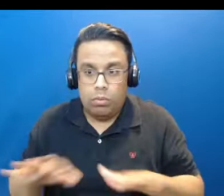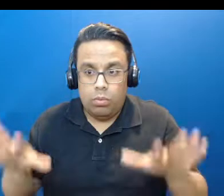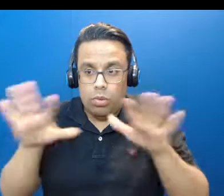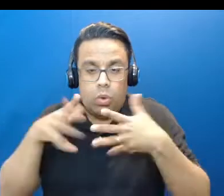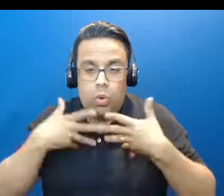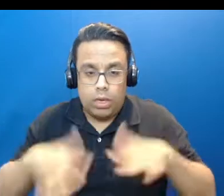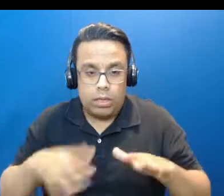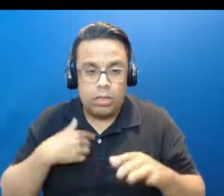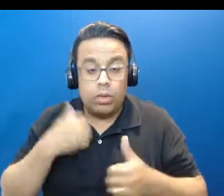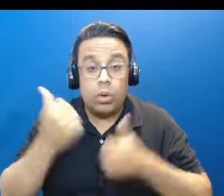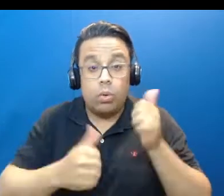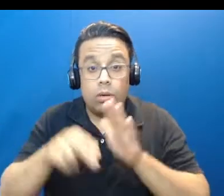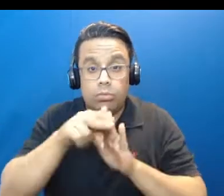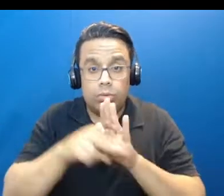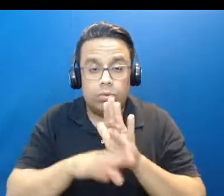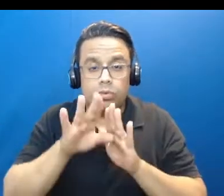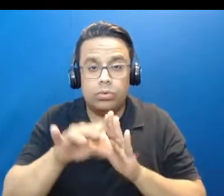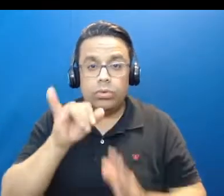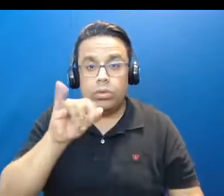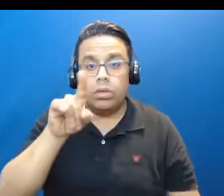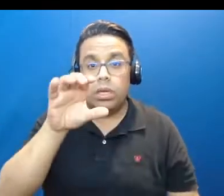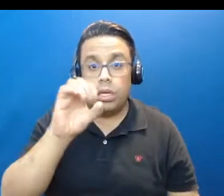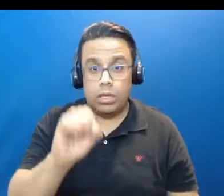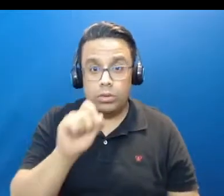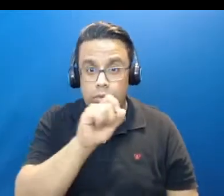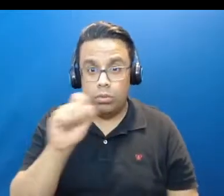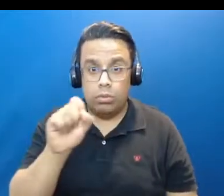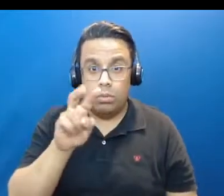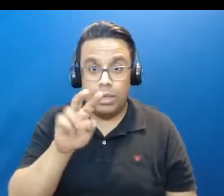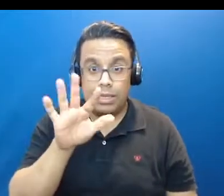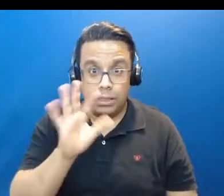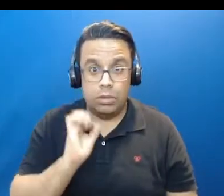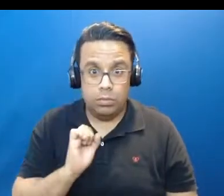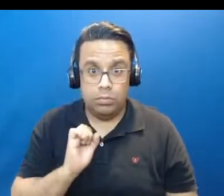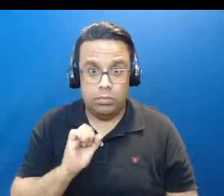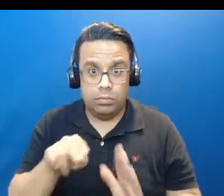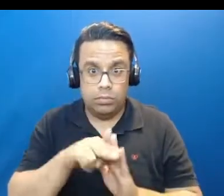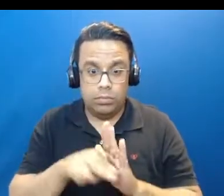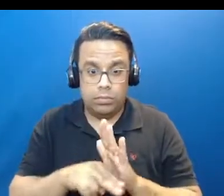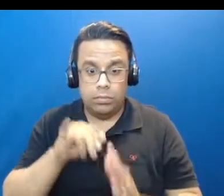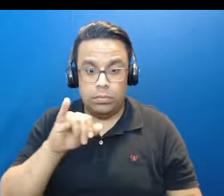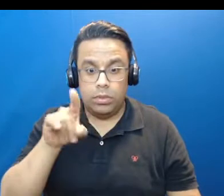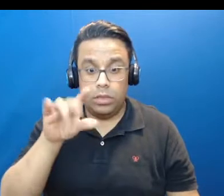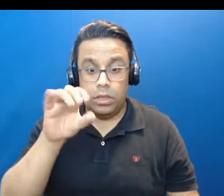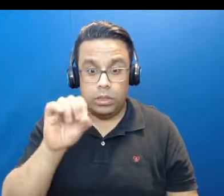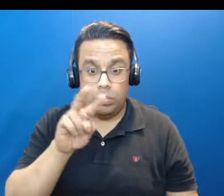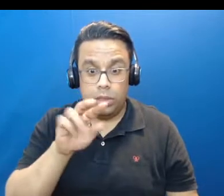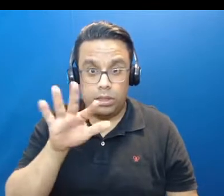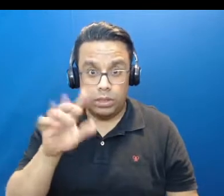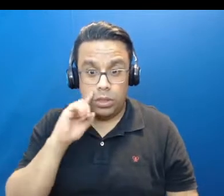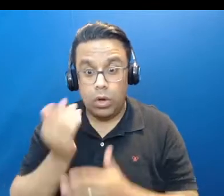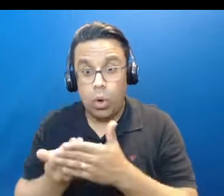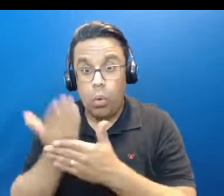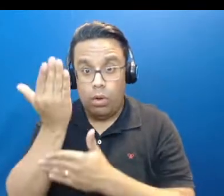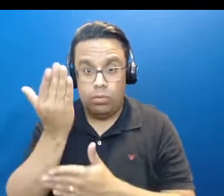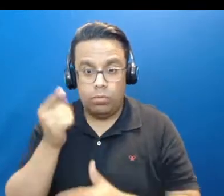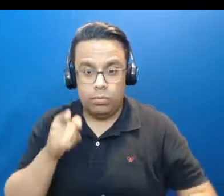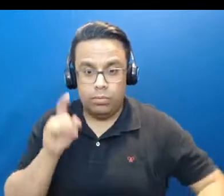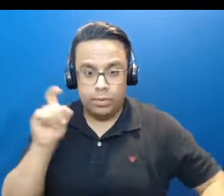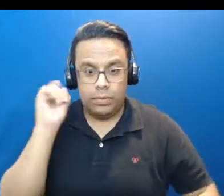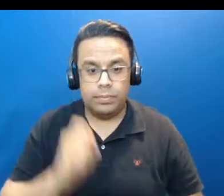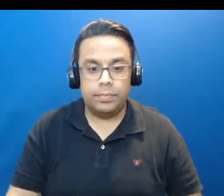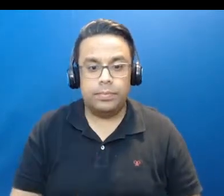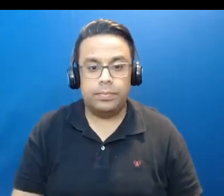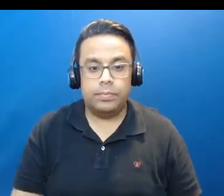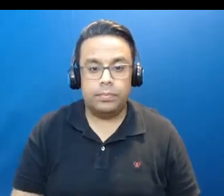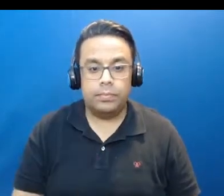dibujo. Vamos a partir de la norma ISO 125 y voy a crear un estilo nuevo aquí en la barra nuevo.